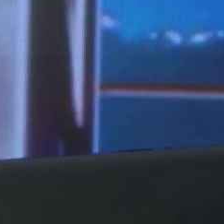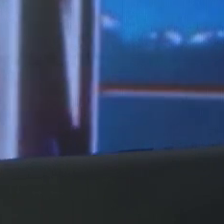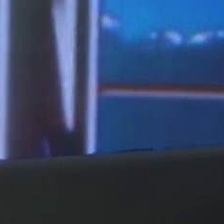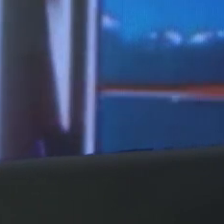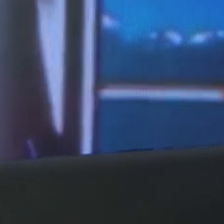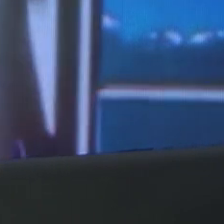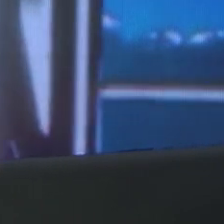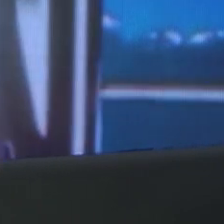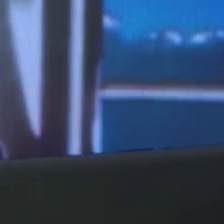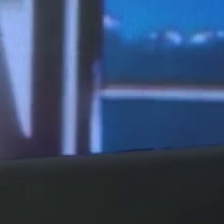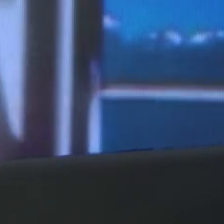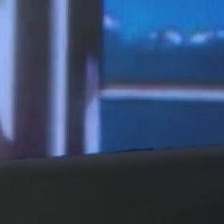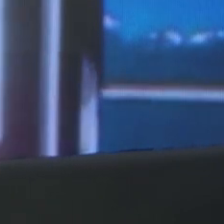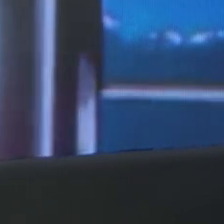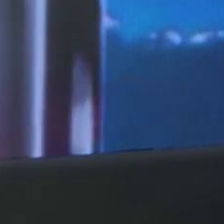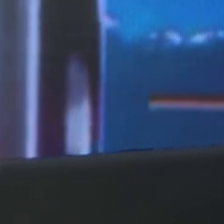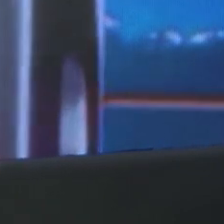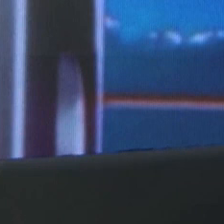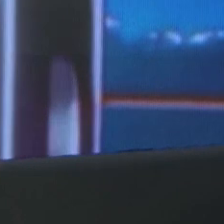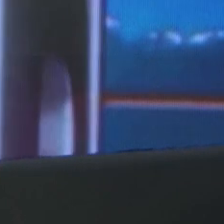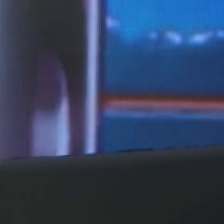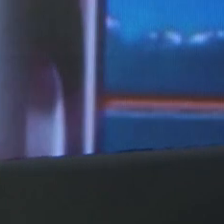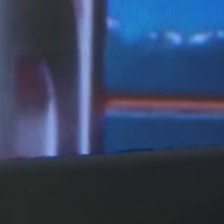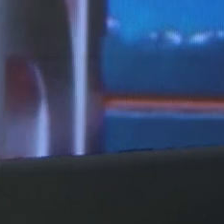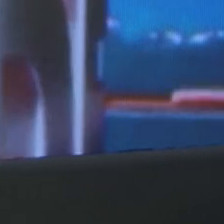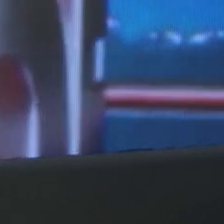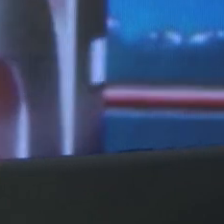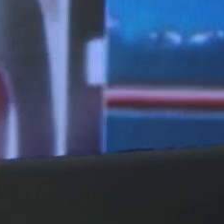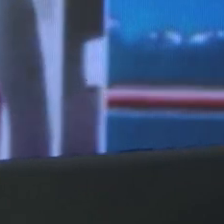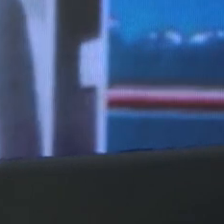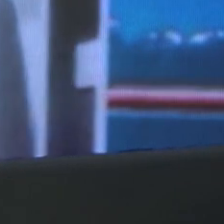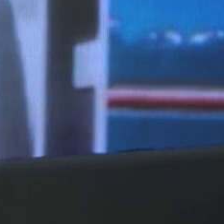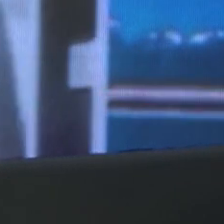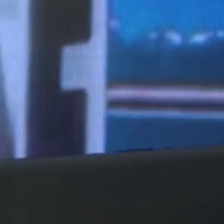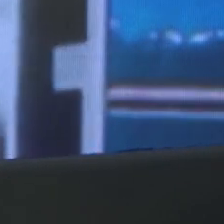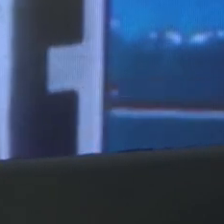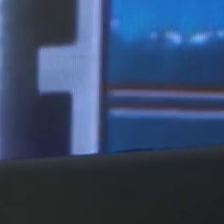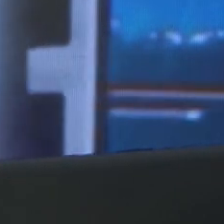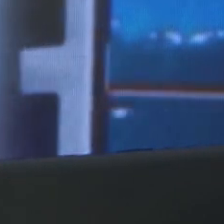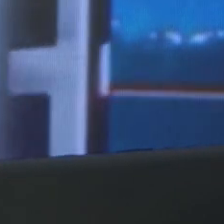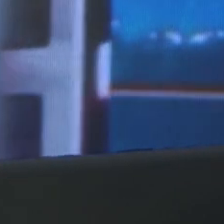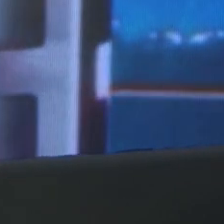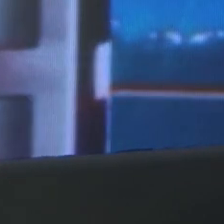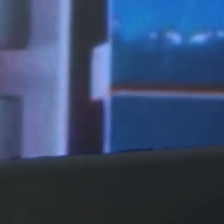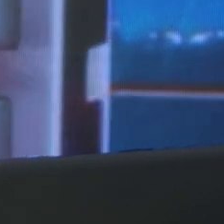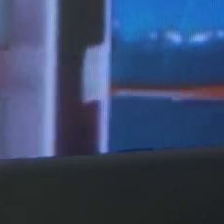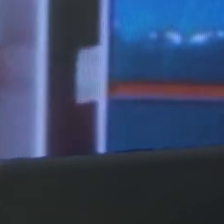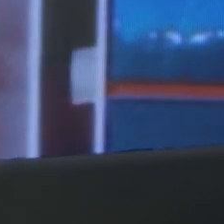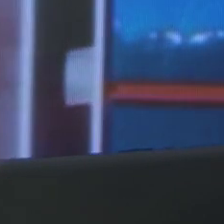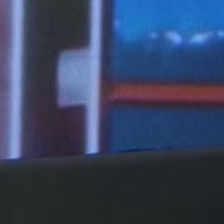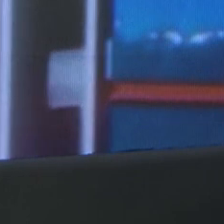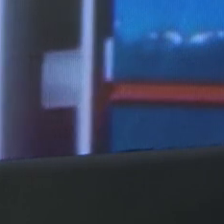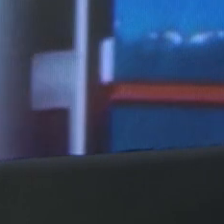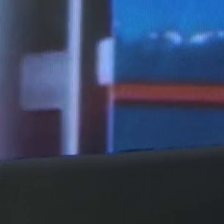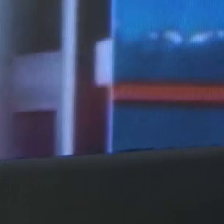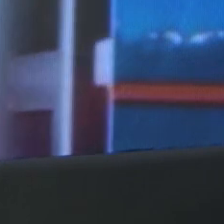demasiadas áreas desprotegidas en todo el país y ni hablar en el Chaco. No se entiende realmente esta decisión de Javier Milei